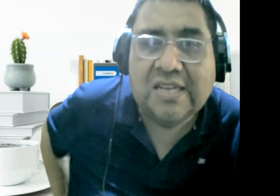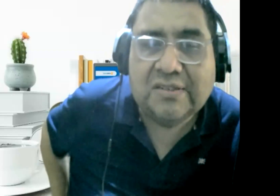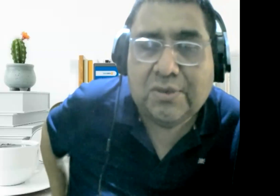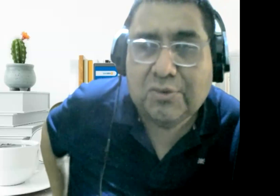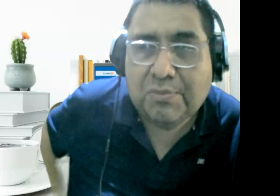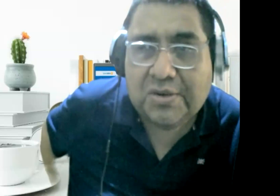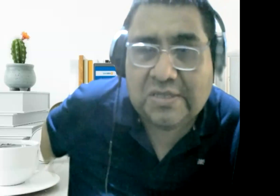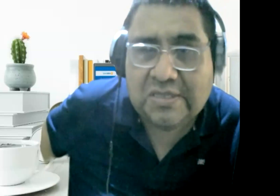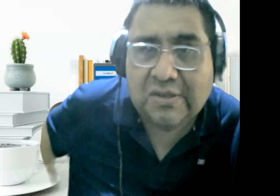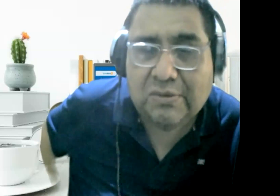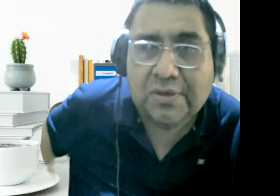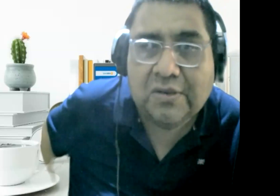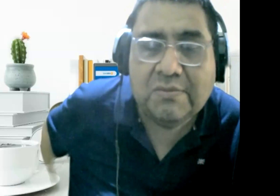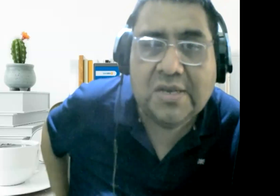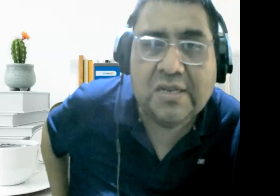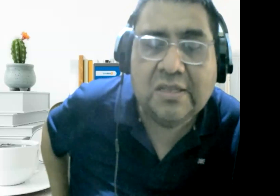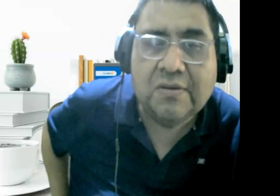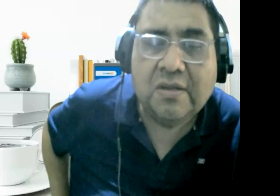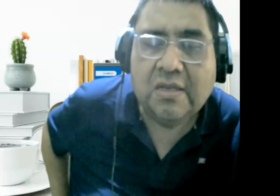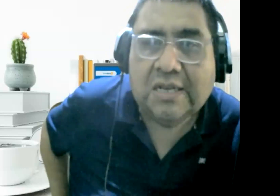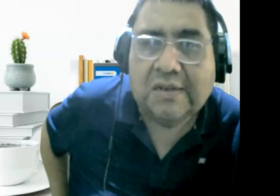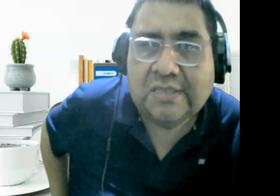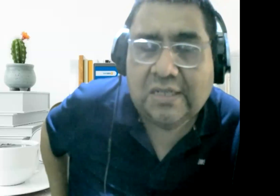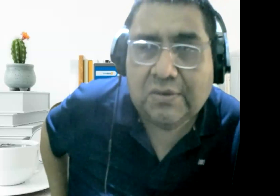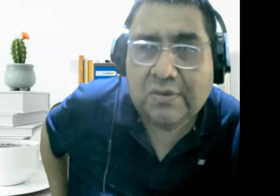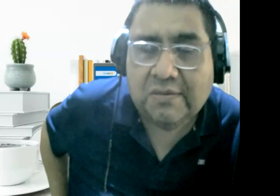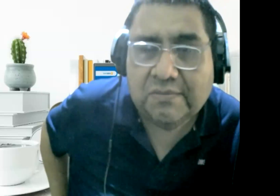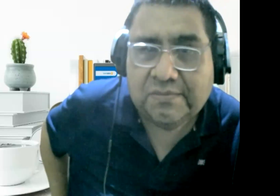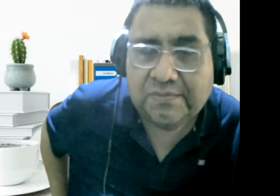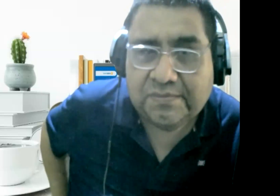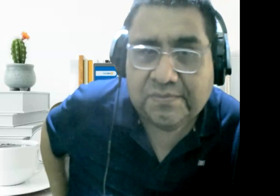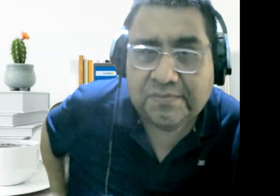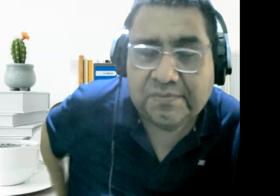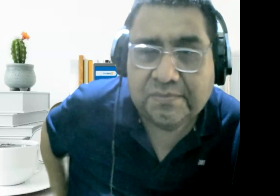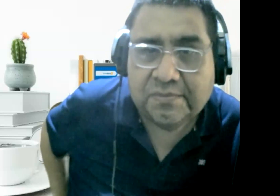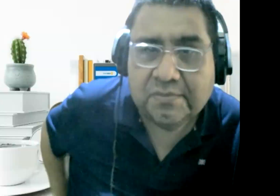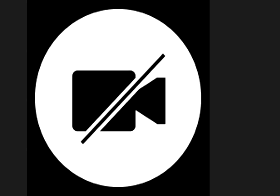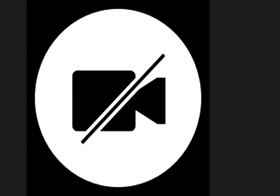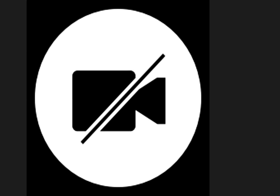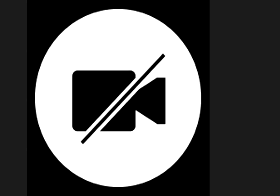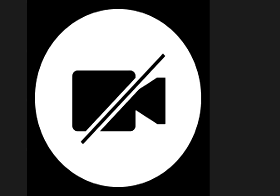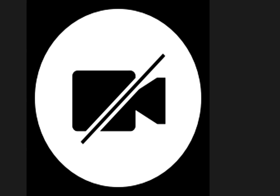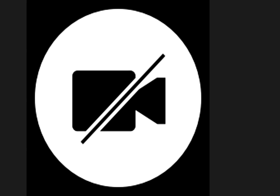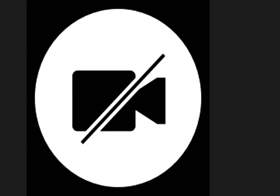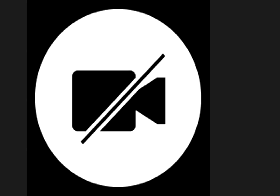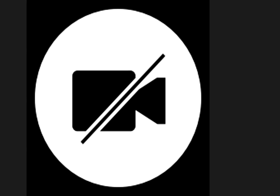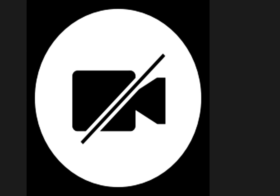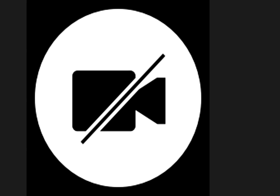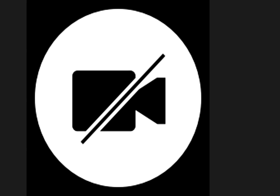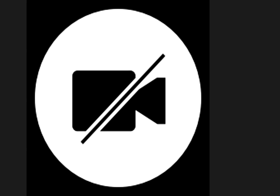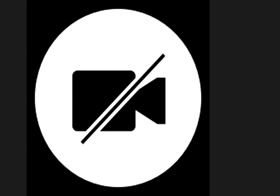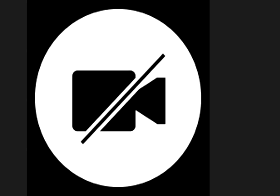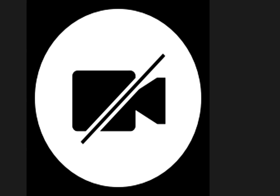quiera enseñar. Si uno de sus compañeros le enseña, no, porque yo sí mañana tengo que avanzar la teoría. Pero si nos damos ya, tiempo,